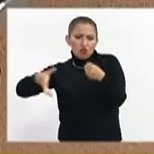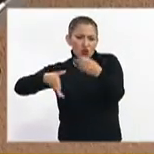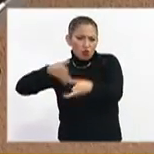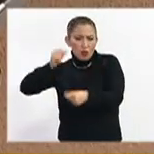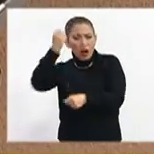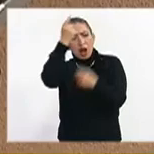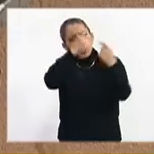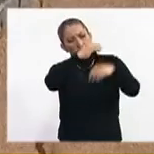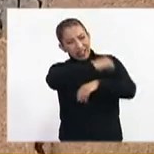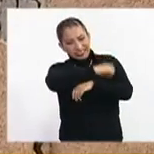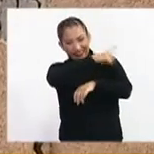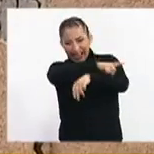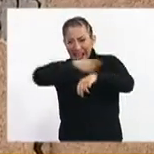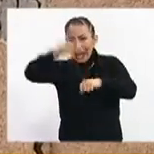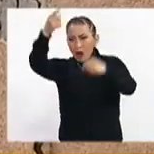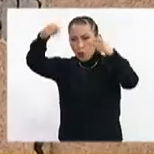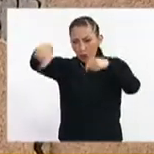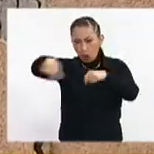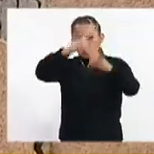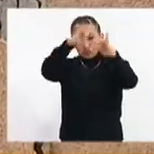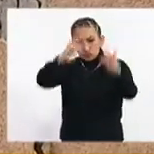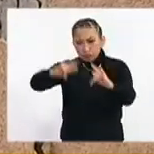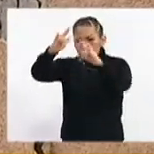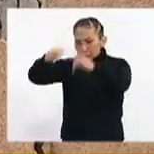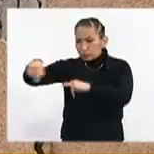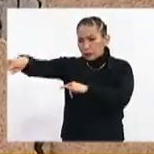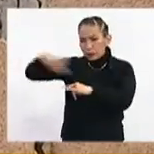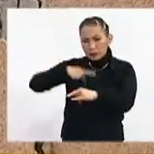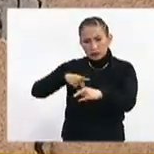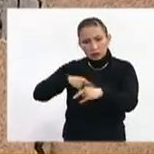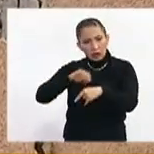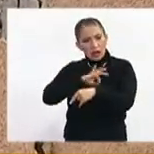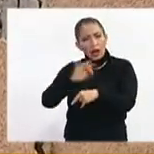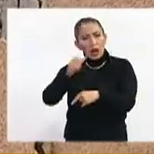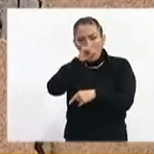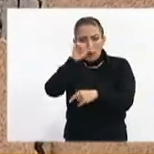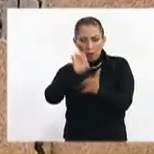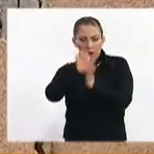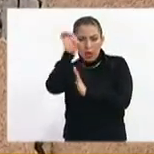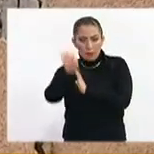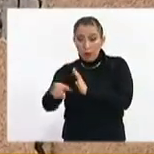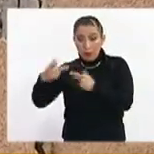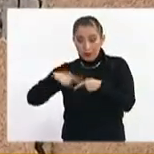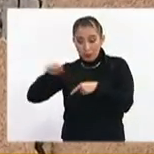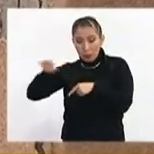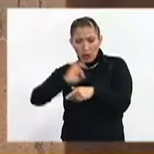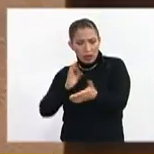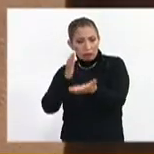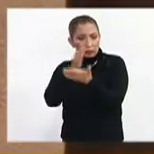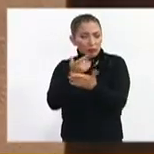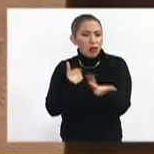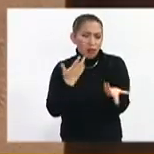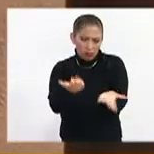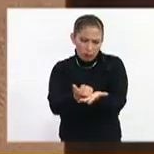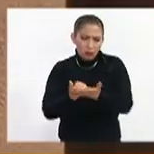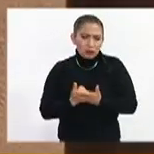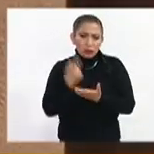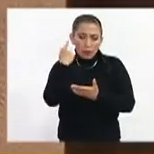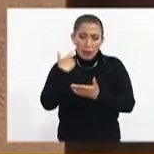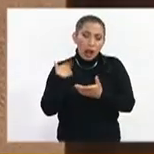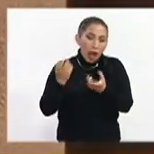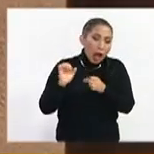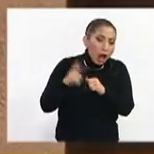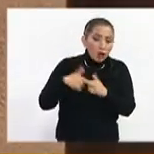módulos, incluso en algunas delegaciones hay módulos que las personas, que son Benito Juárez, por ejemplo, las personas pueden acercarse a